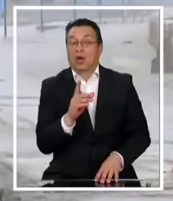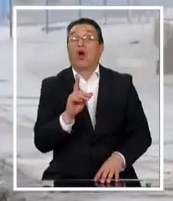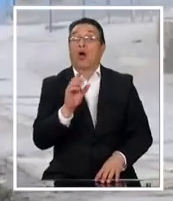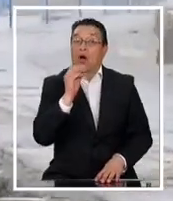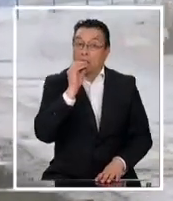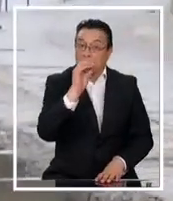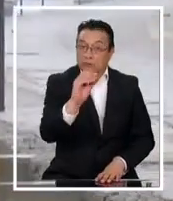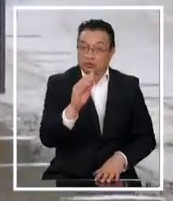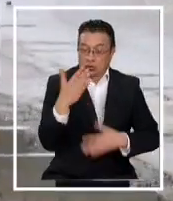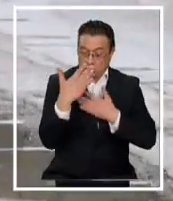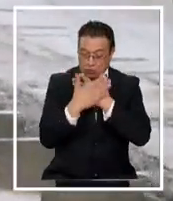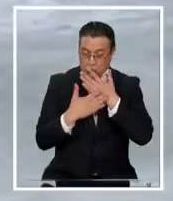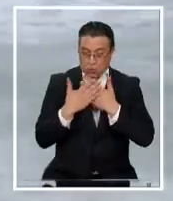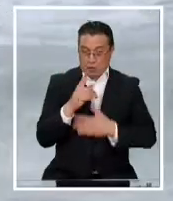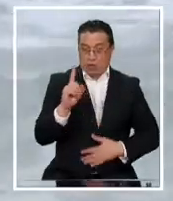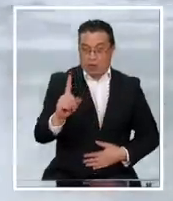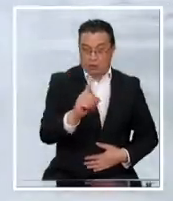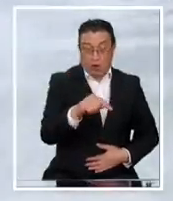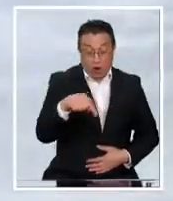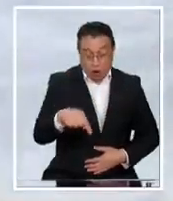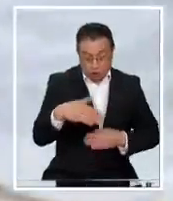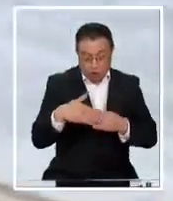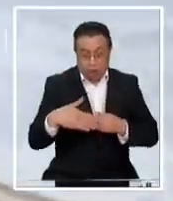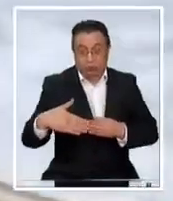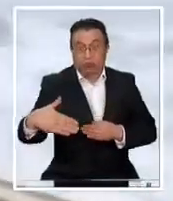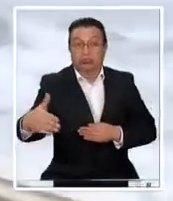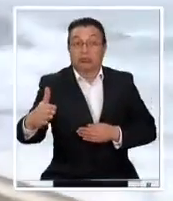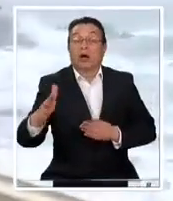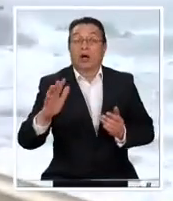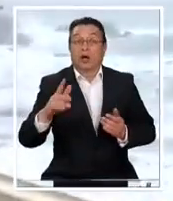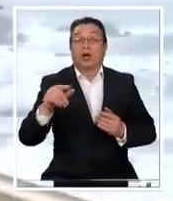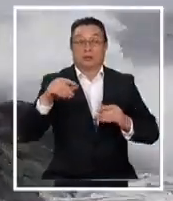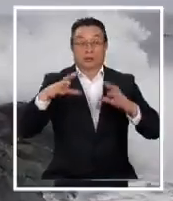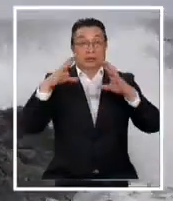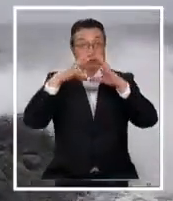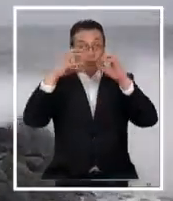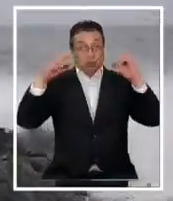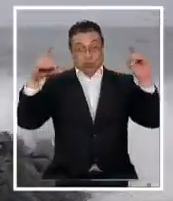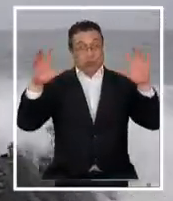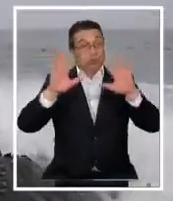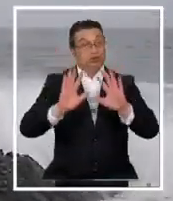autocuidado hoy y en los próximos días, al menos mientras el sistema frontal se mantenga.